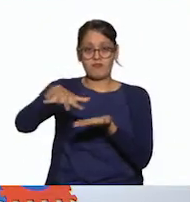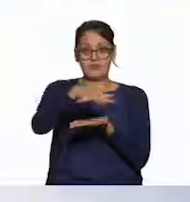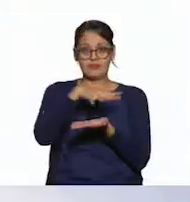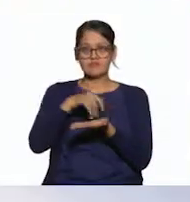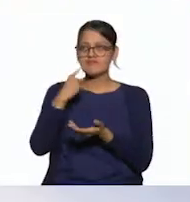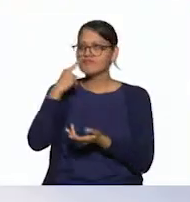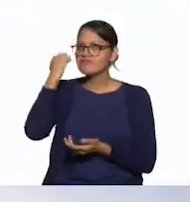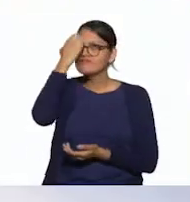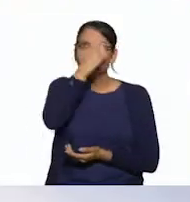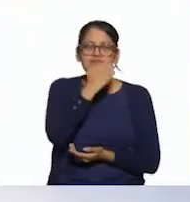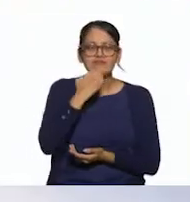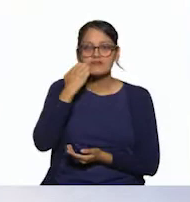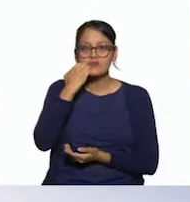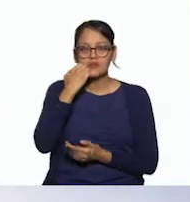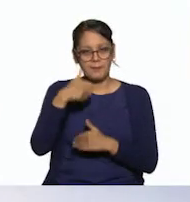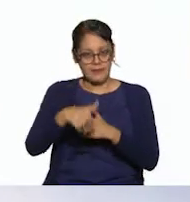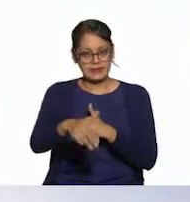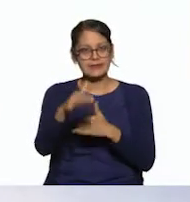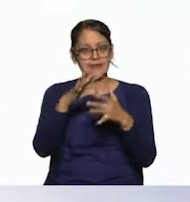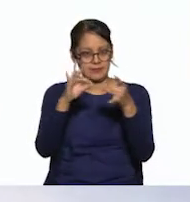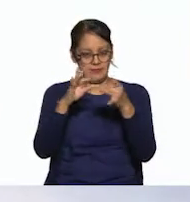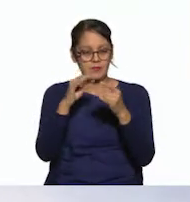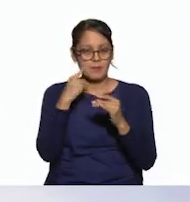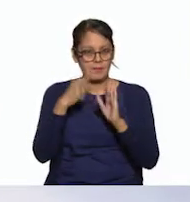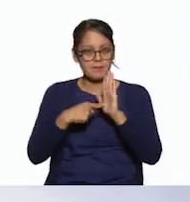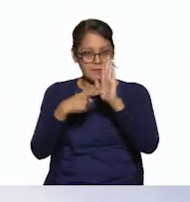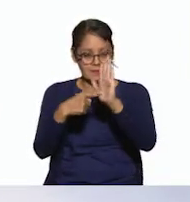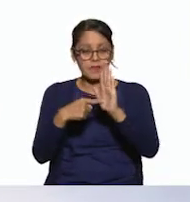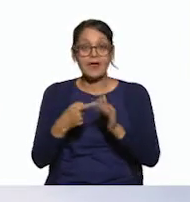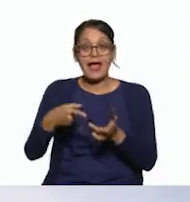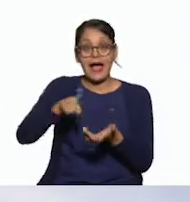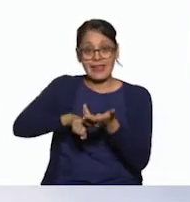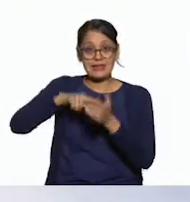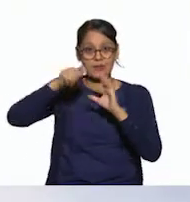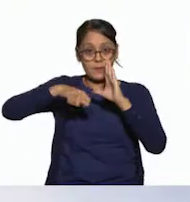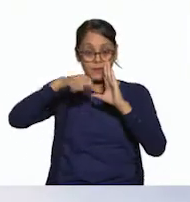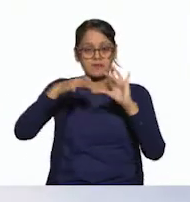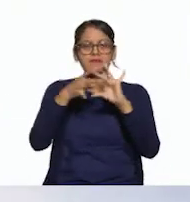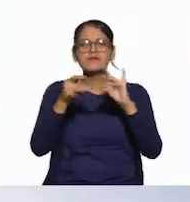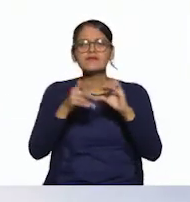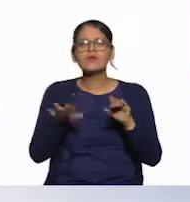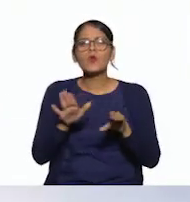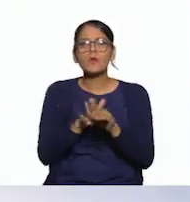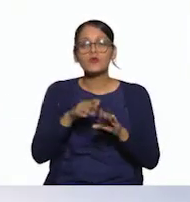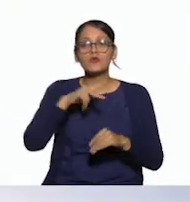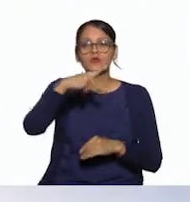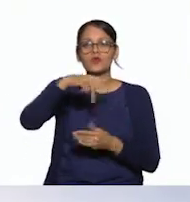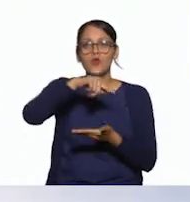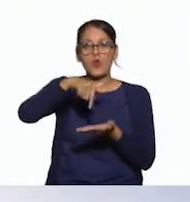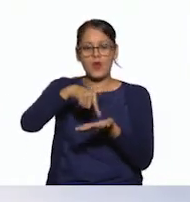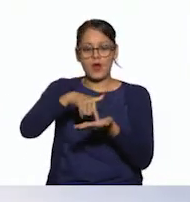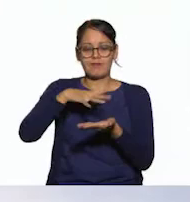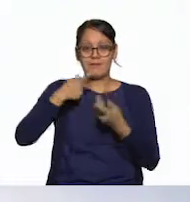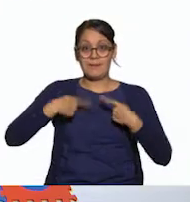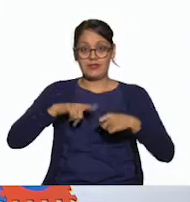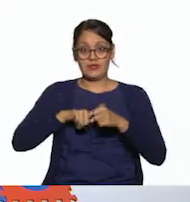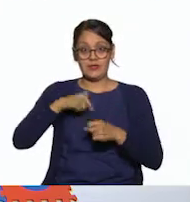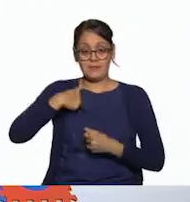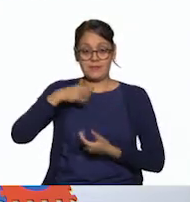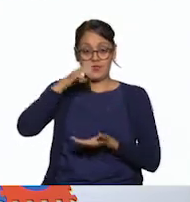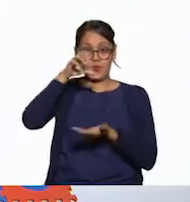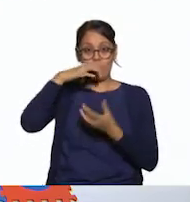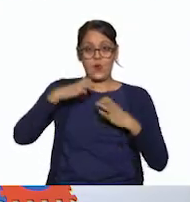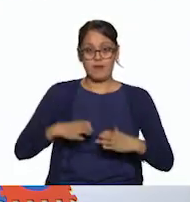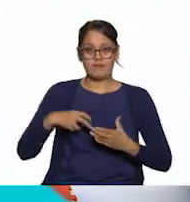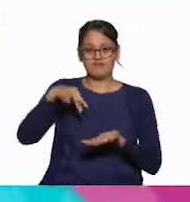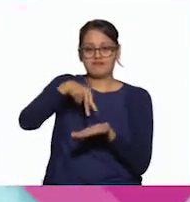vamos a ver más adelante, pero que dentro del video mencionan lo que es el espacio personal. Me parece muy bien, pues vamos a verlo.